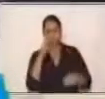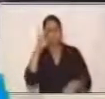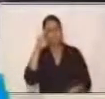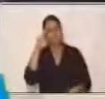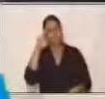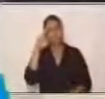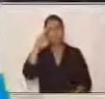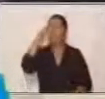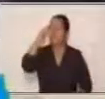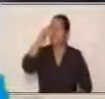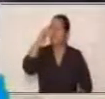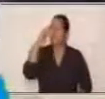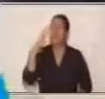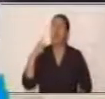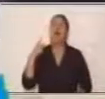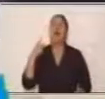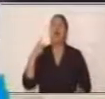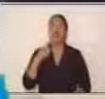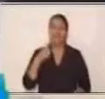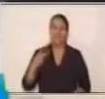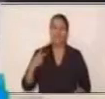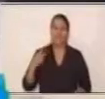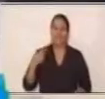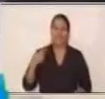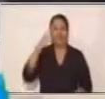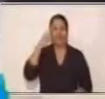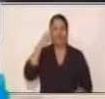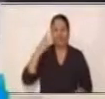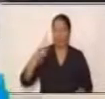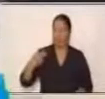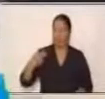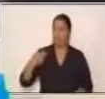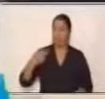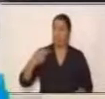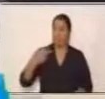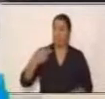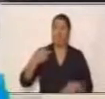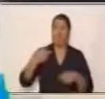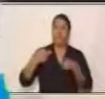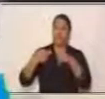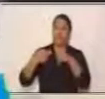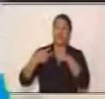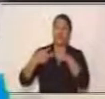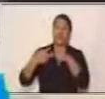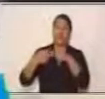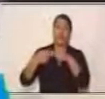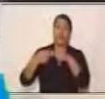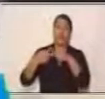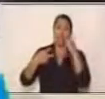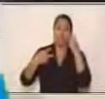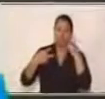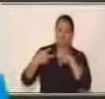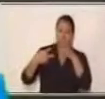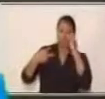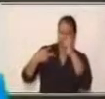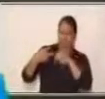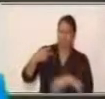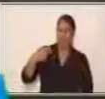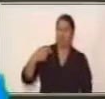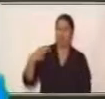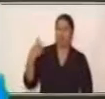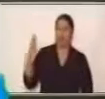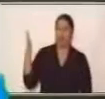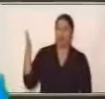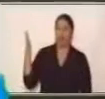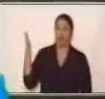Recordemos cuando cortamos papel, utilizamos la tijera. Si observamos la tijera, vemos que se